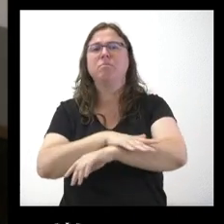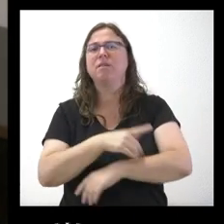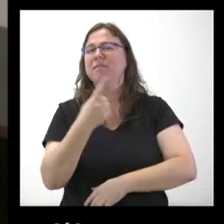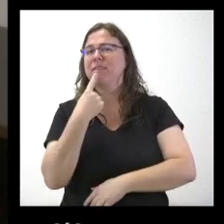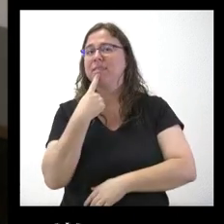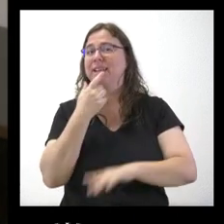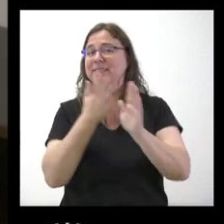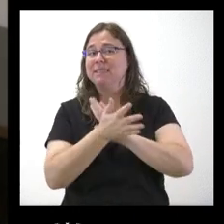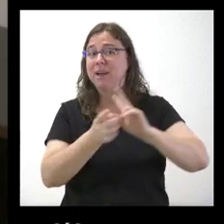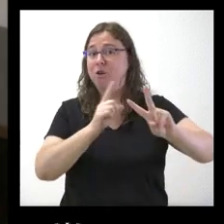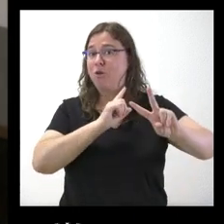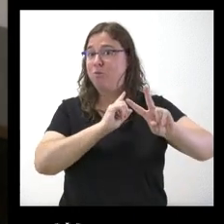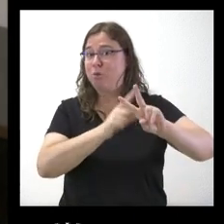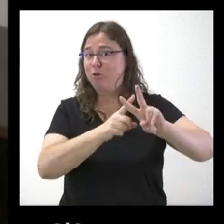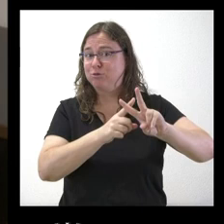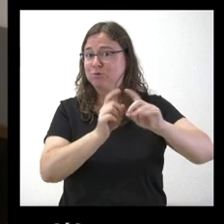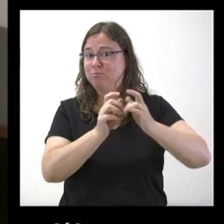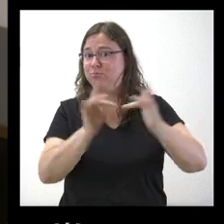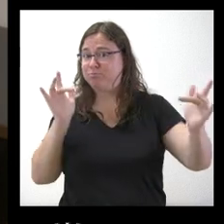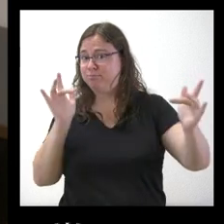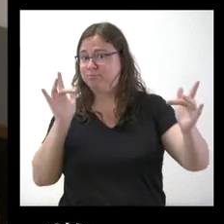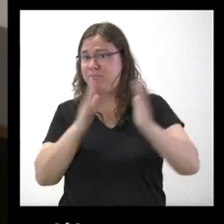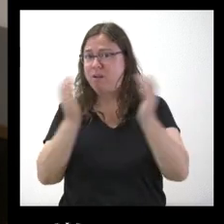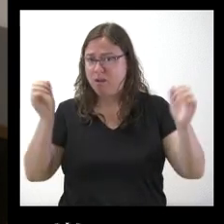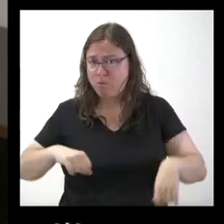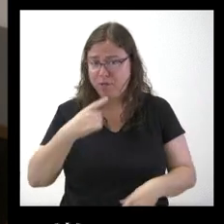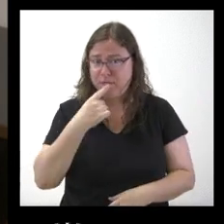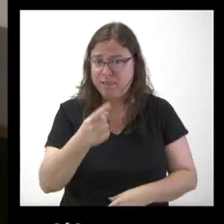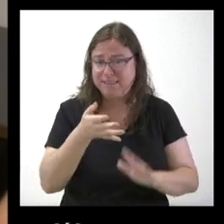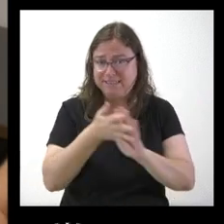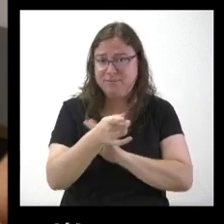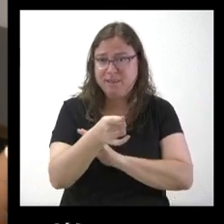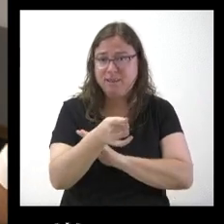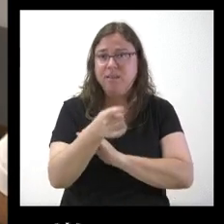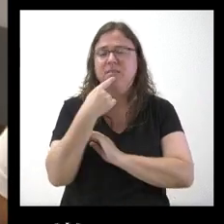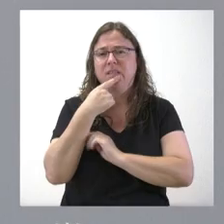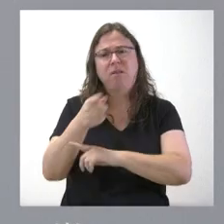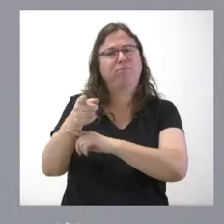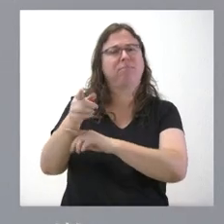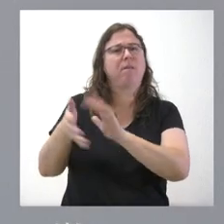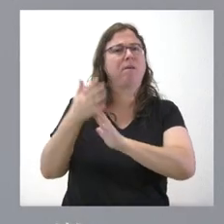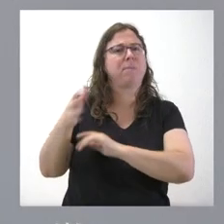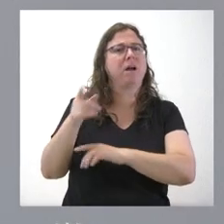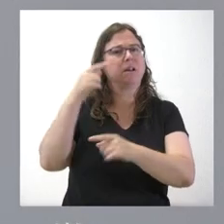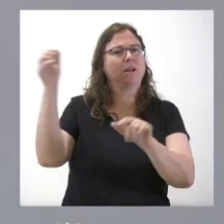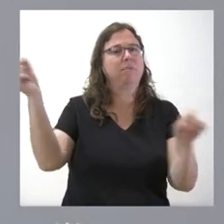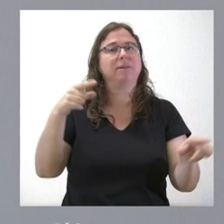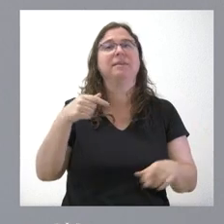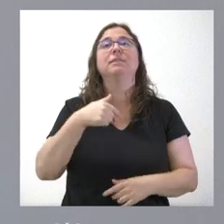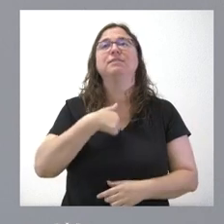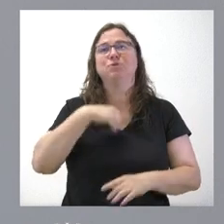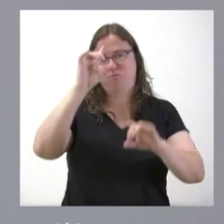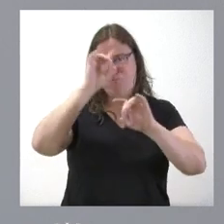el que se está alejando de ese acuerdo de legislatura al señalar a a inmigrantes yo creo que tenemos Clara La